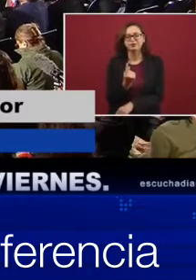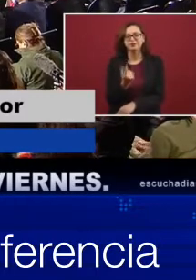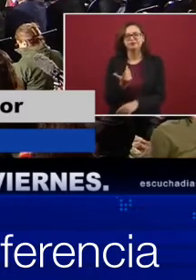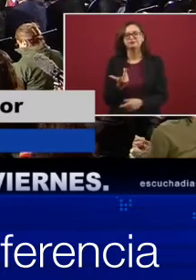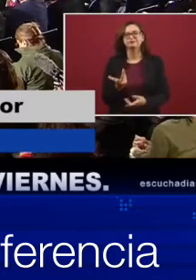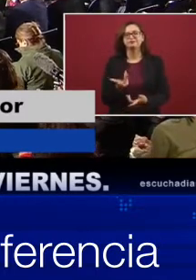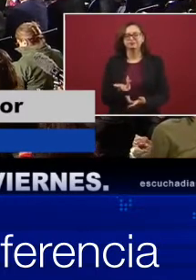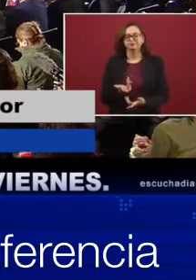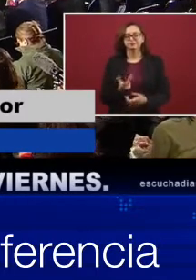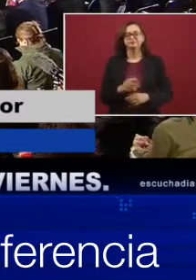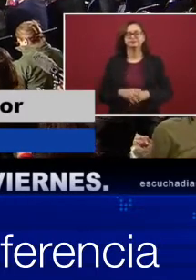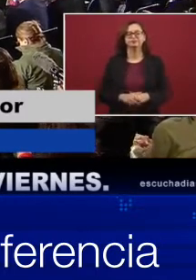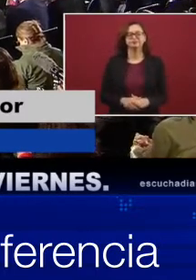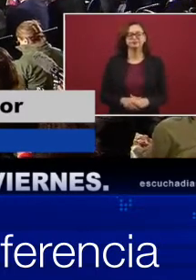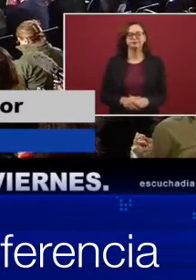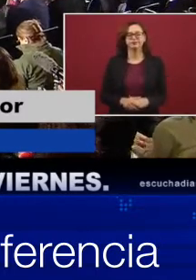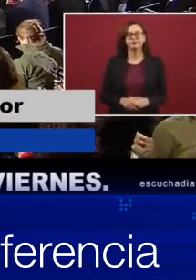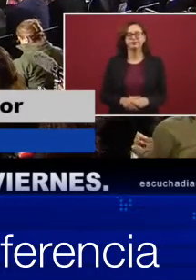se